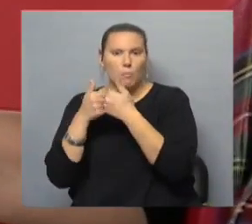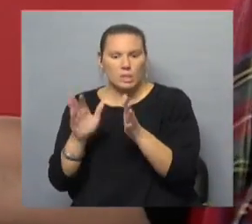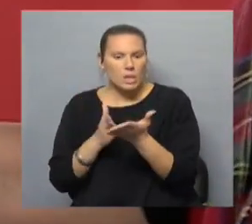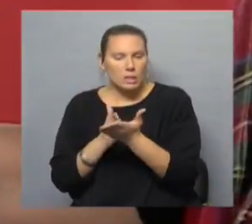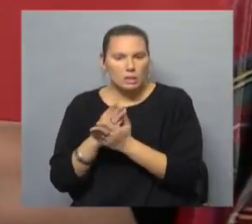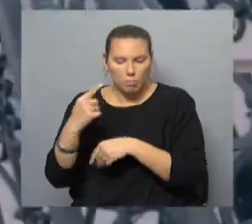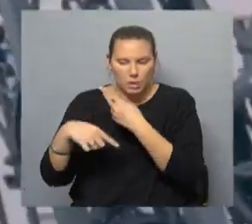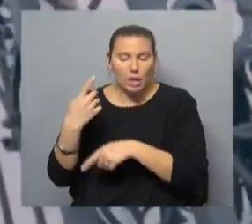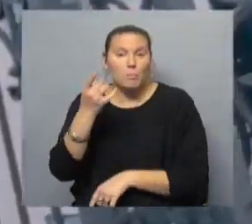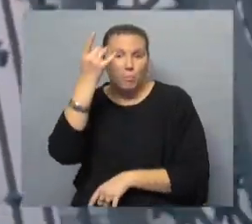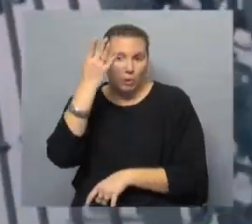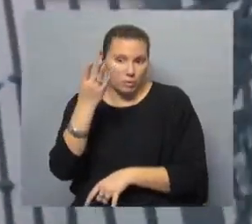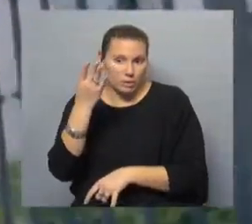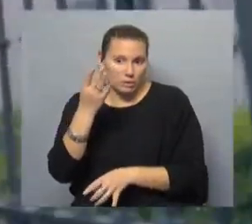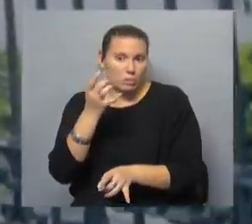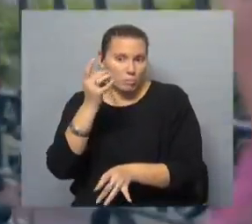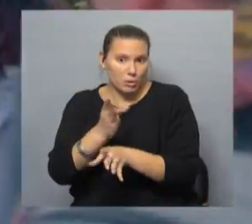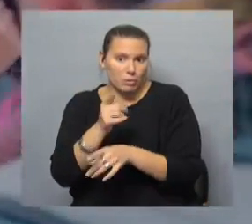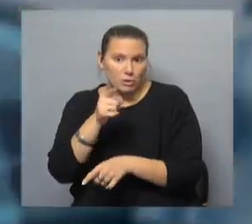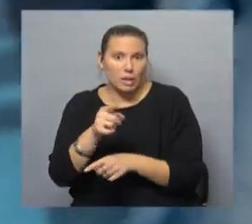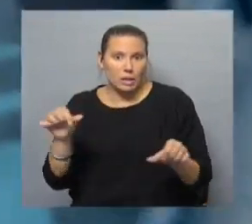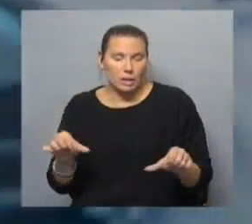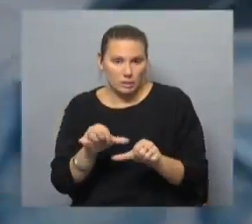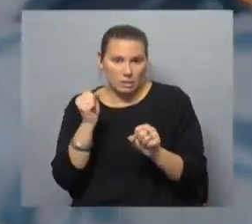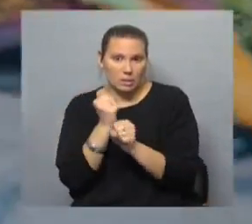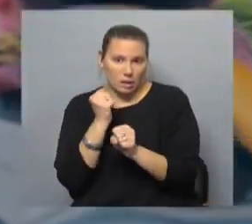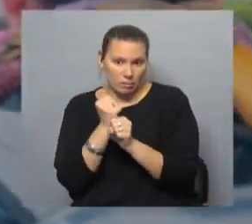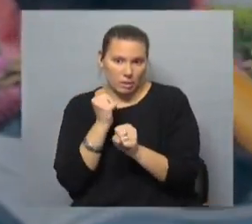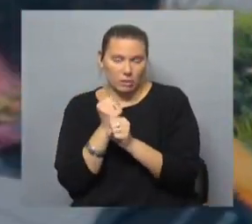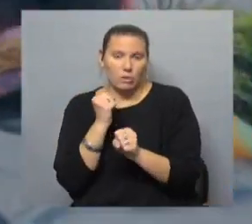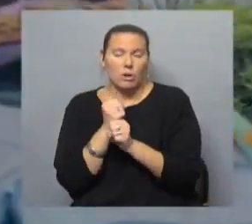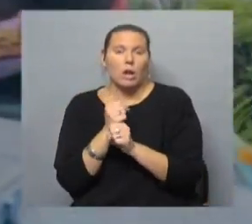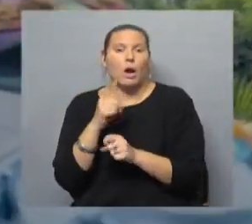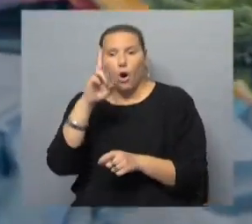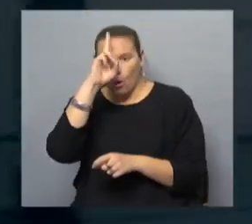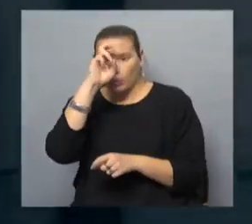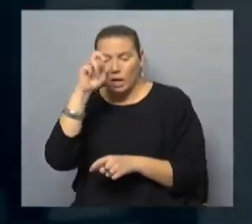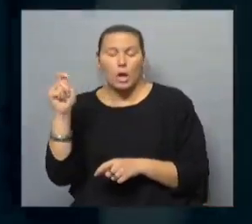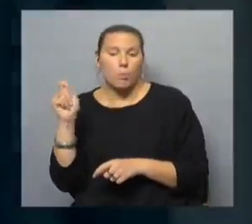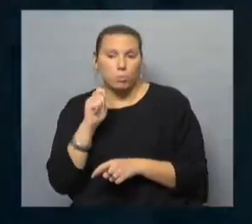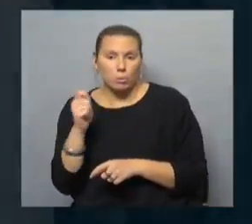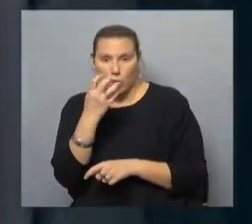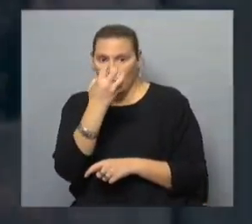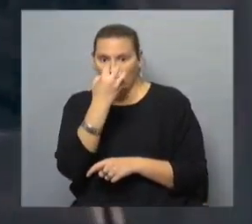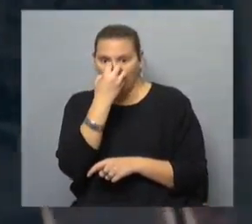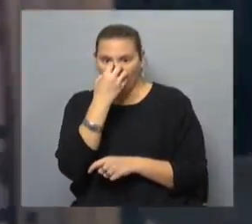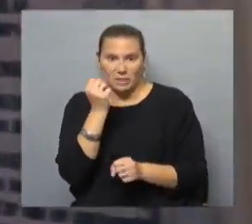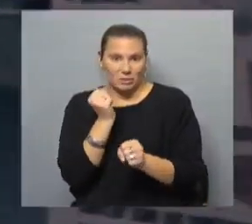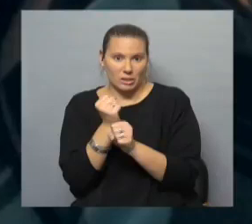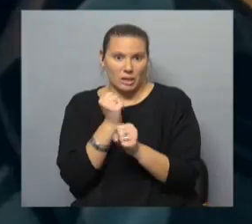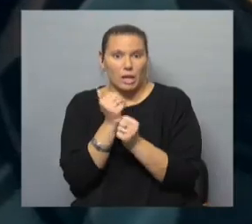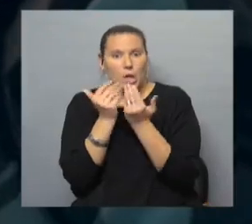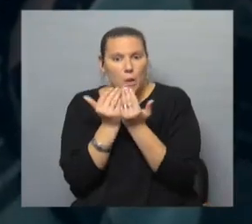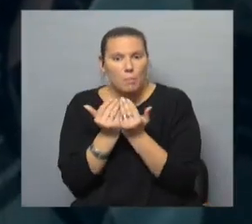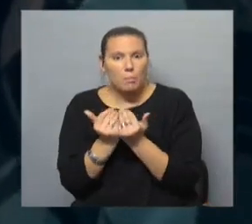y profesional, a profesionalizarse en esa práctica específica, y intervenían en hospitales públicos como payasos. Empiezas a